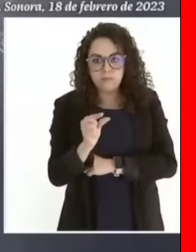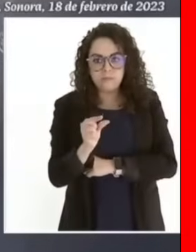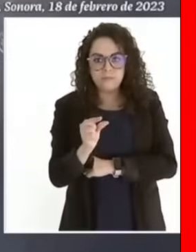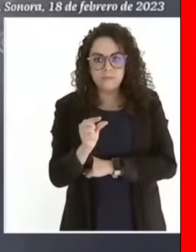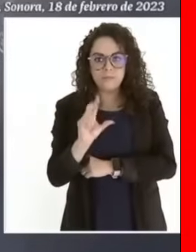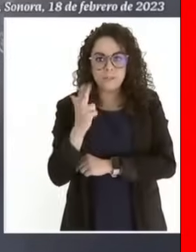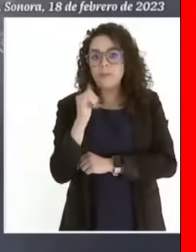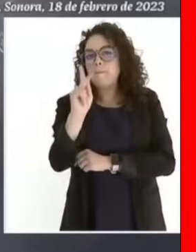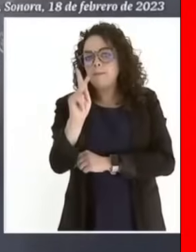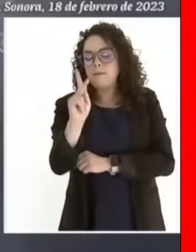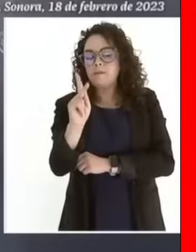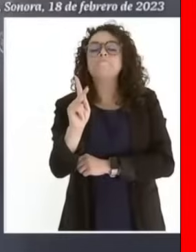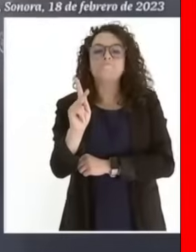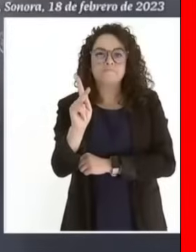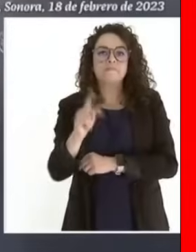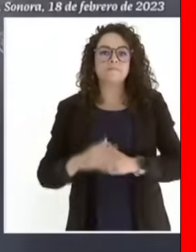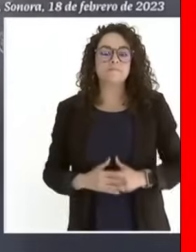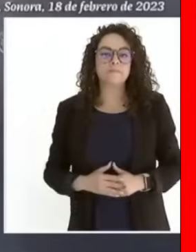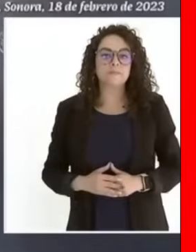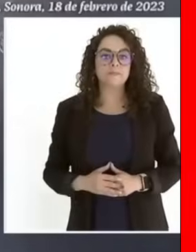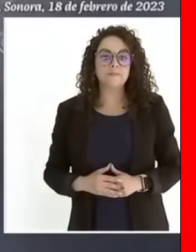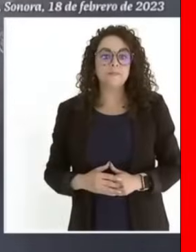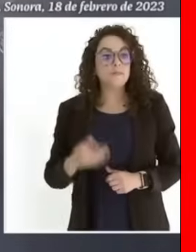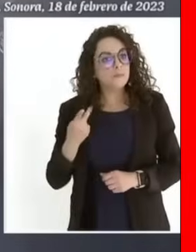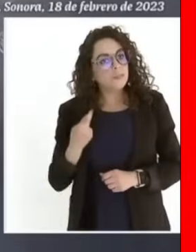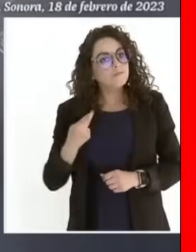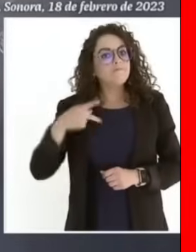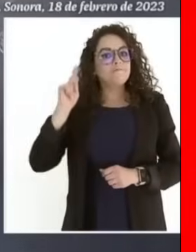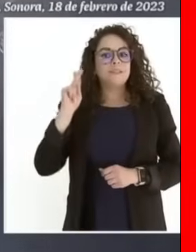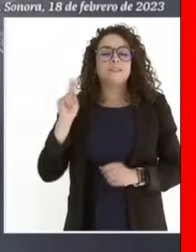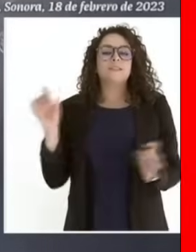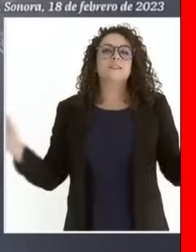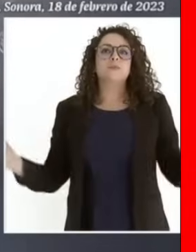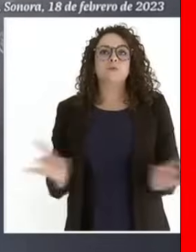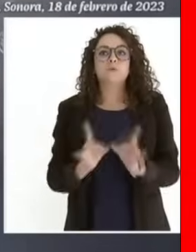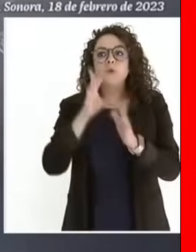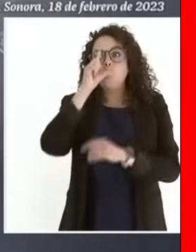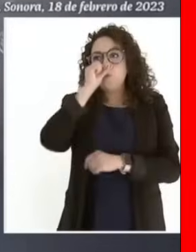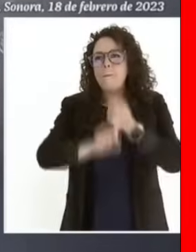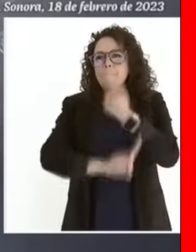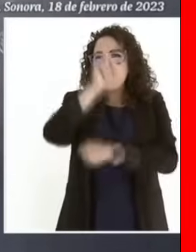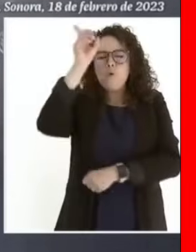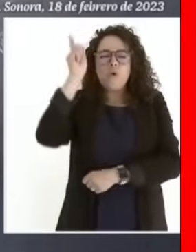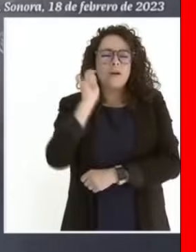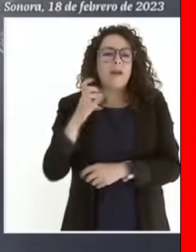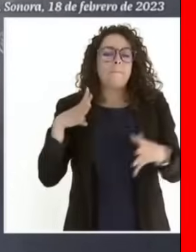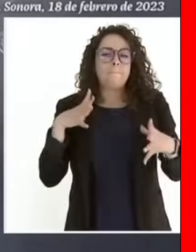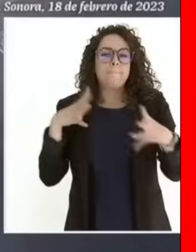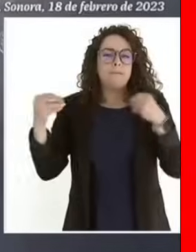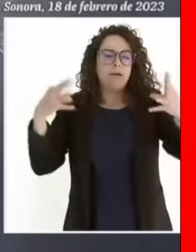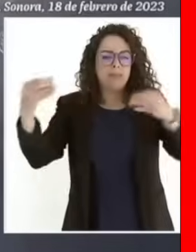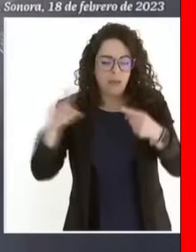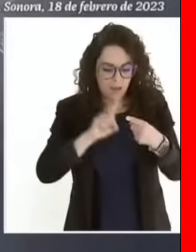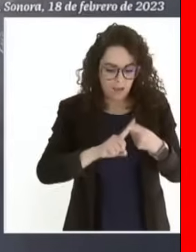como una apretada con la pandemia y con la guerra de